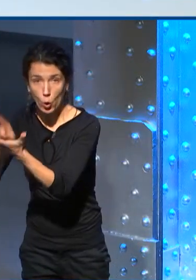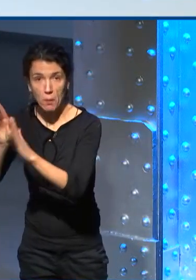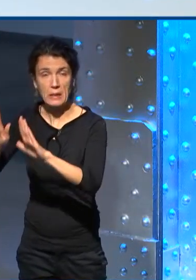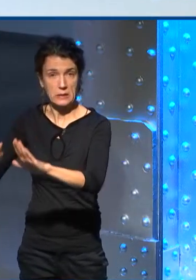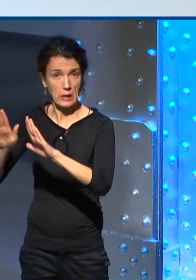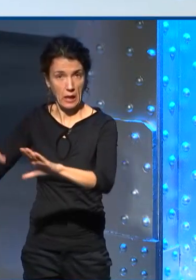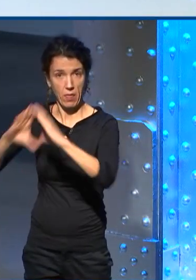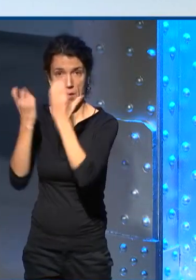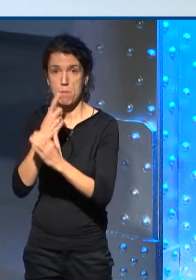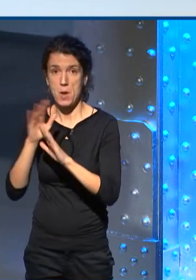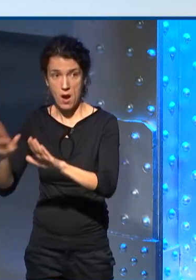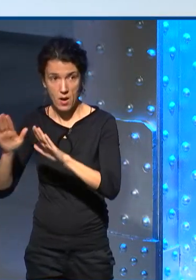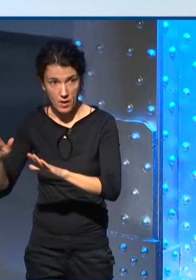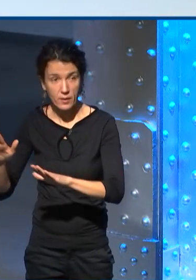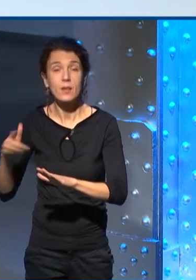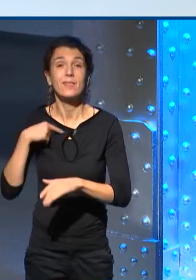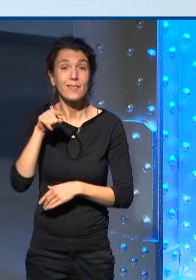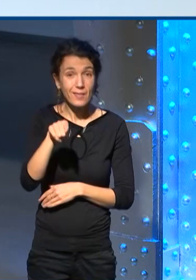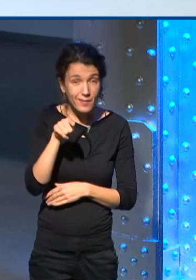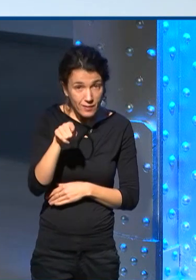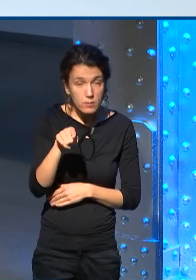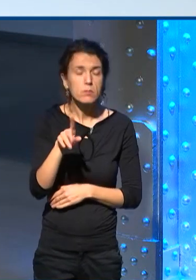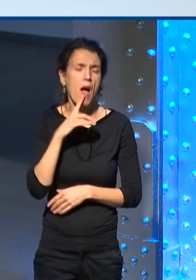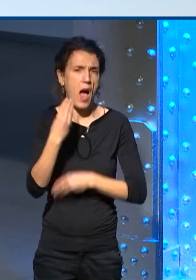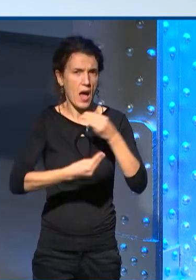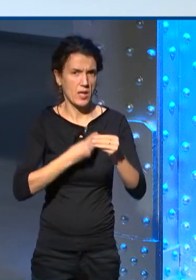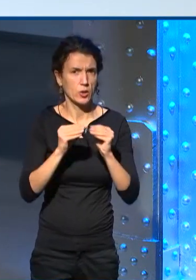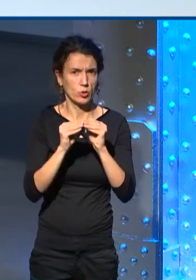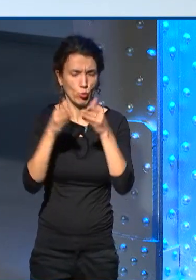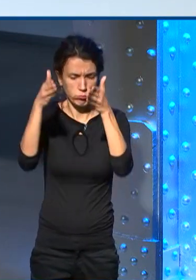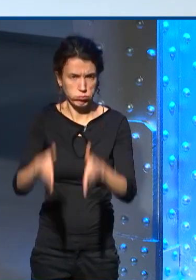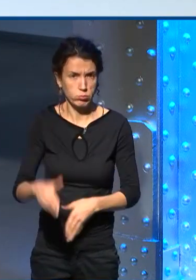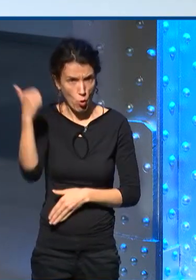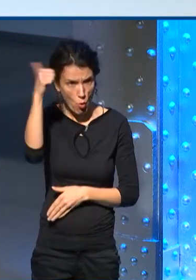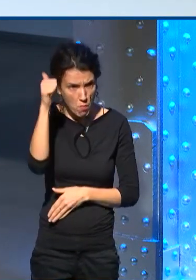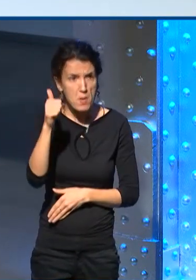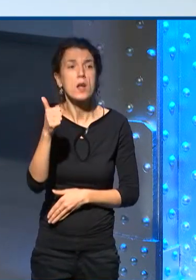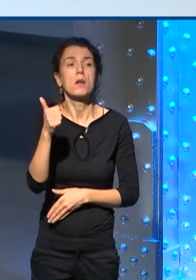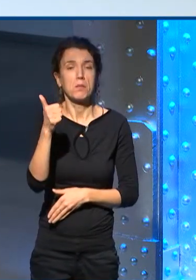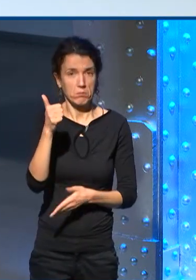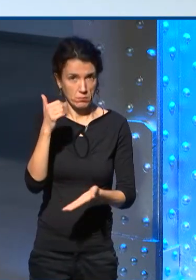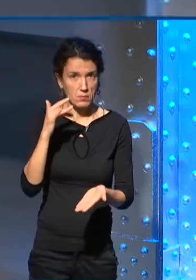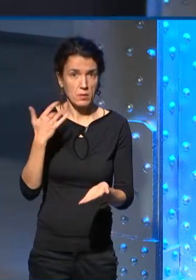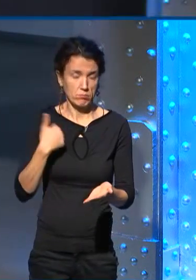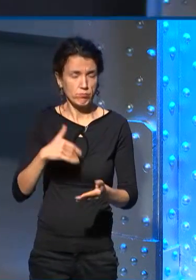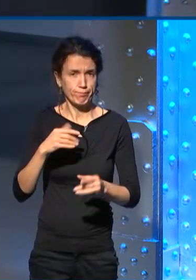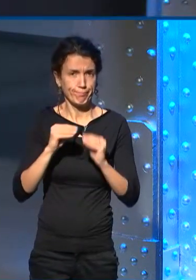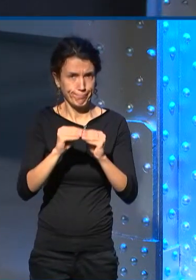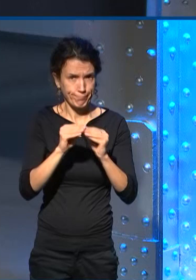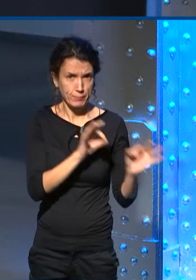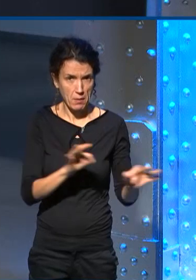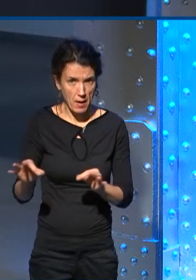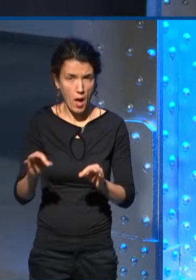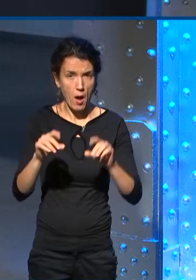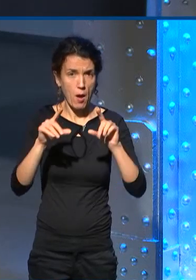etcétera, etcétera. Pues de la Mars One, pues bueno, ha hecho una serie de gente, la gente se apunta, etcétera, etcétera. Y ahora